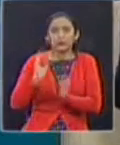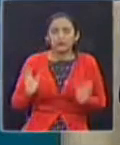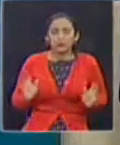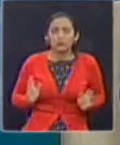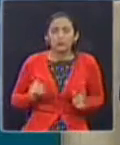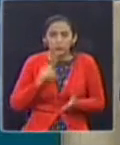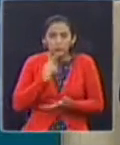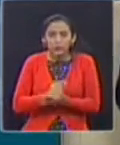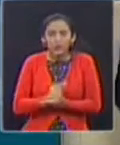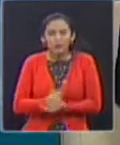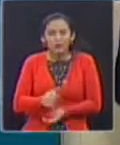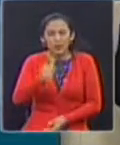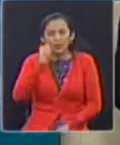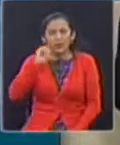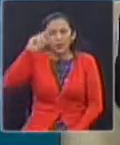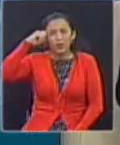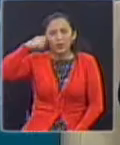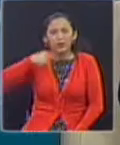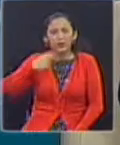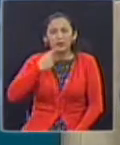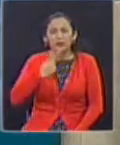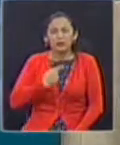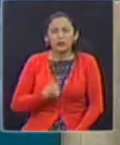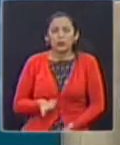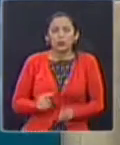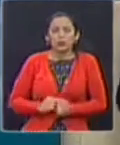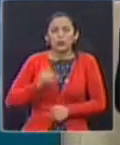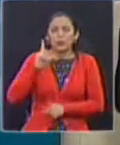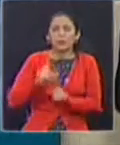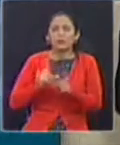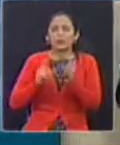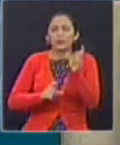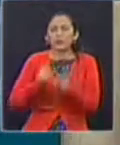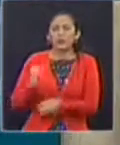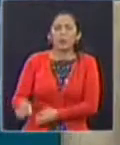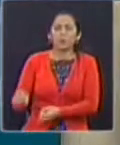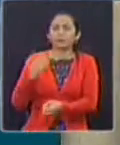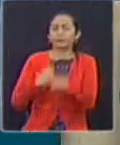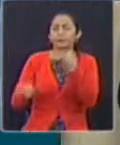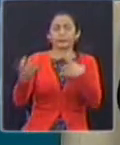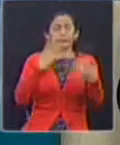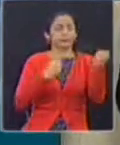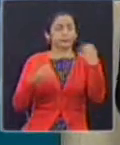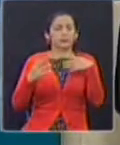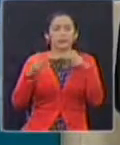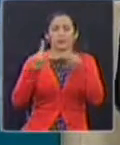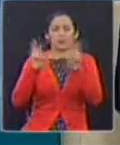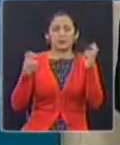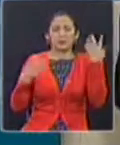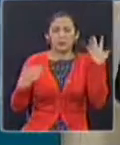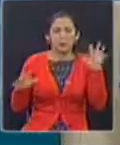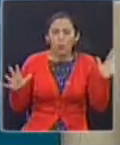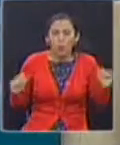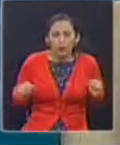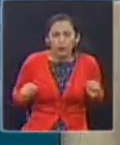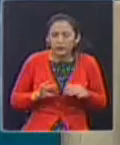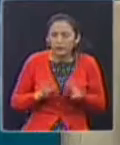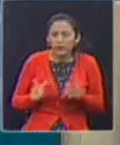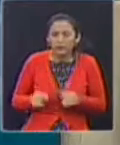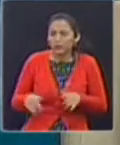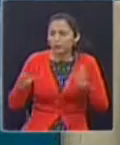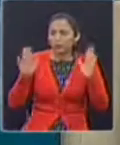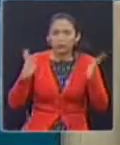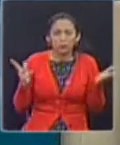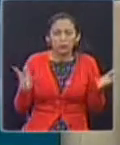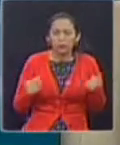ninguna manera esos epítetos, que no tienen nada que ver ni con la política ni con el tratamiento al ser humano. Y